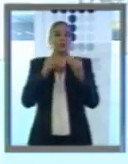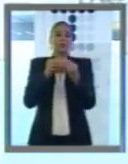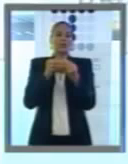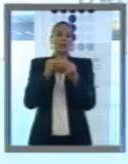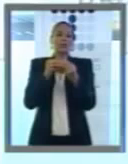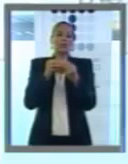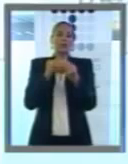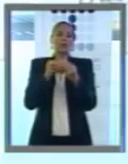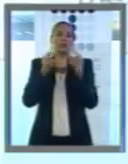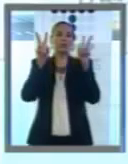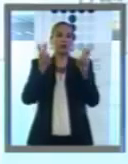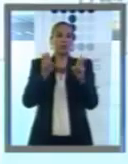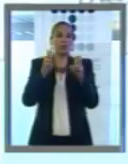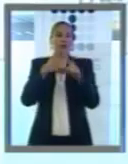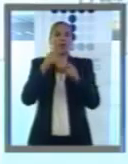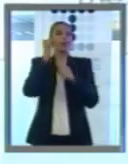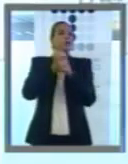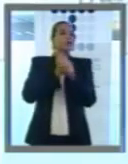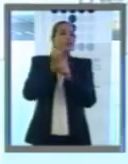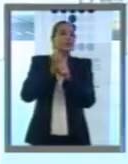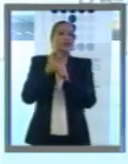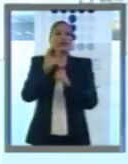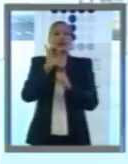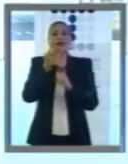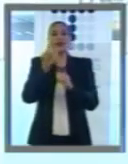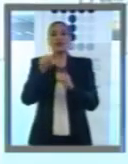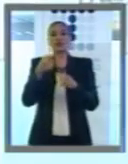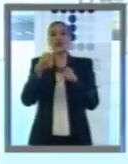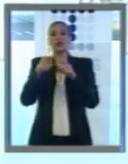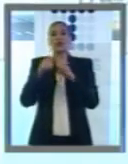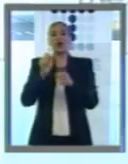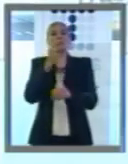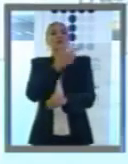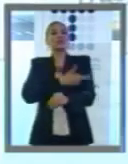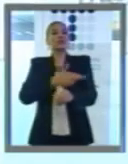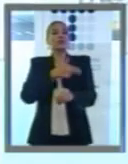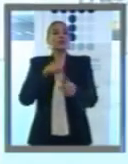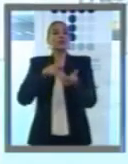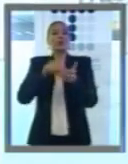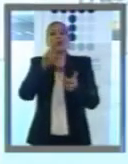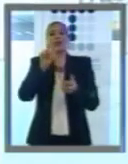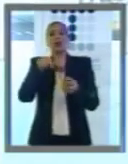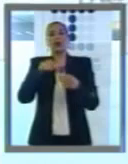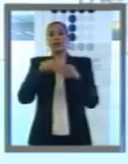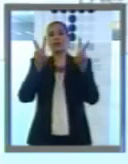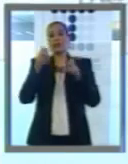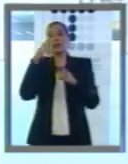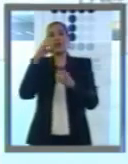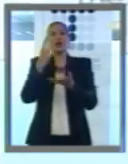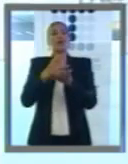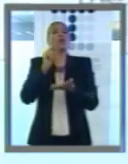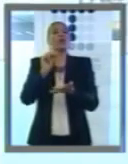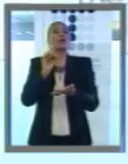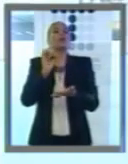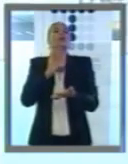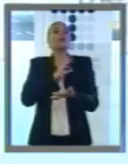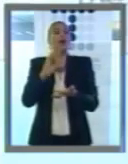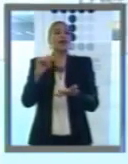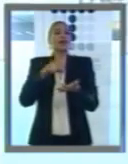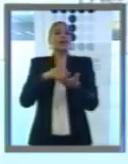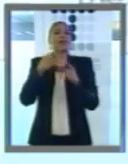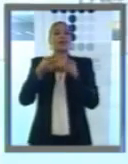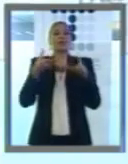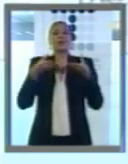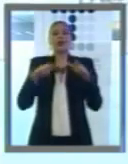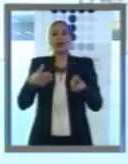el tema de fiscalización, como también un comité rector en esta materia, para no solamente el ejercicio del